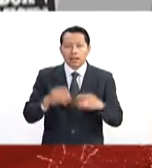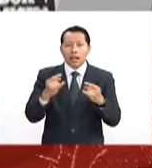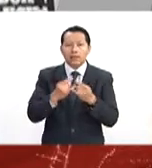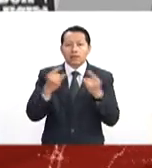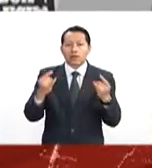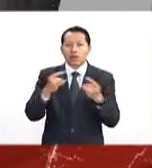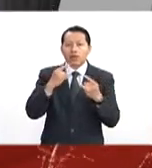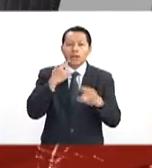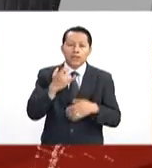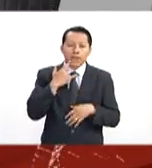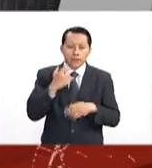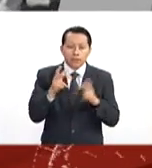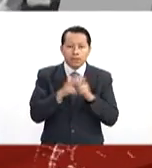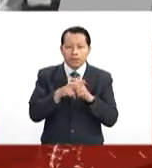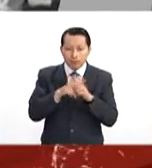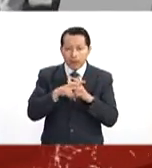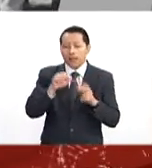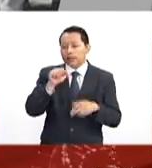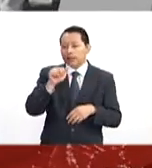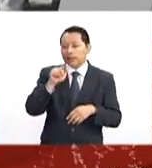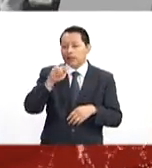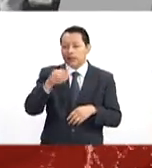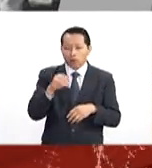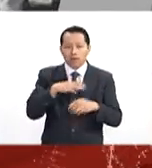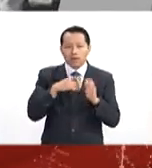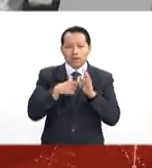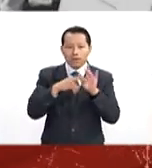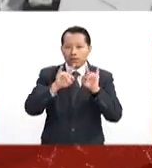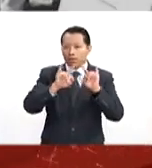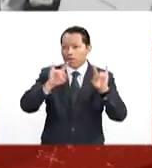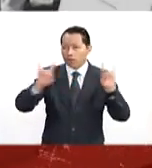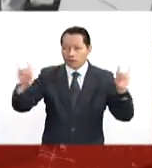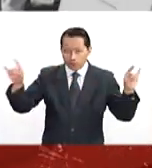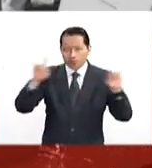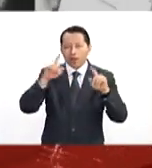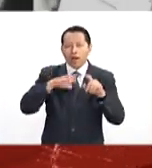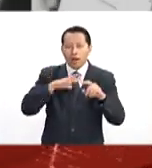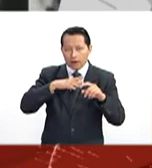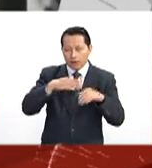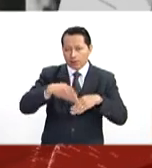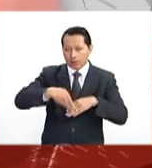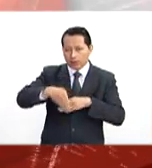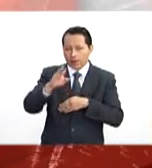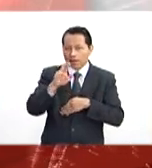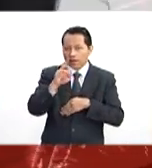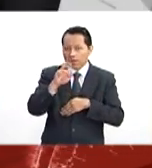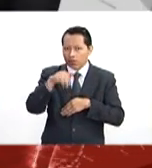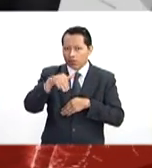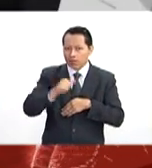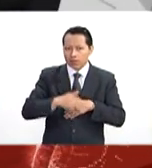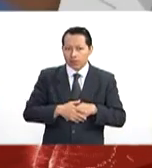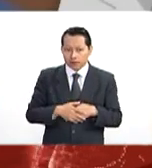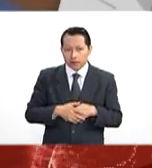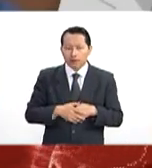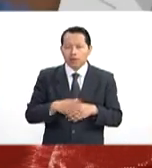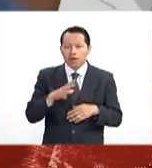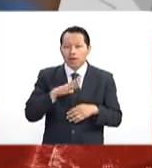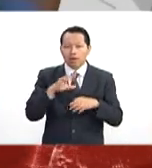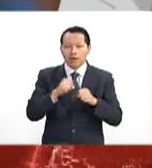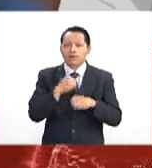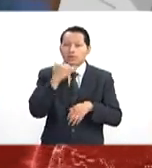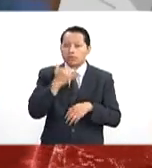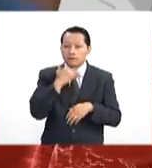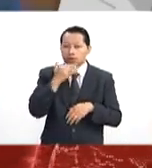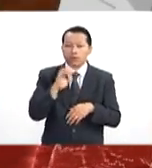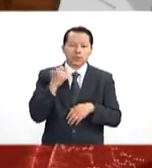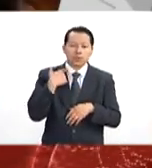historia del luchador y actor mexicano El Santo será exhibida con fotos en Paseo de la Reforma. Detienen por corrupción